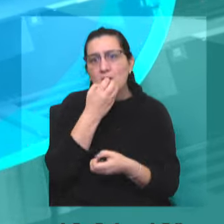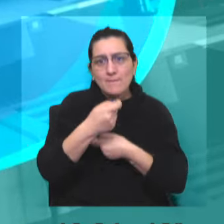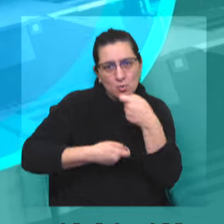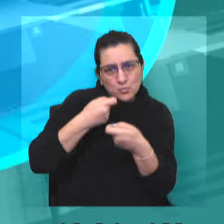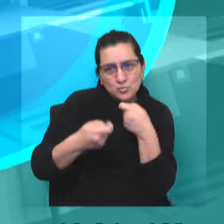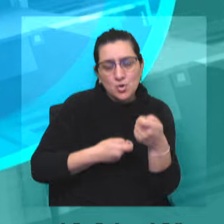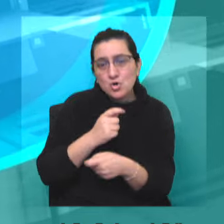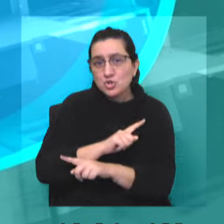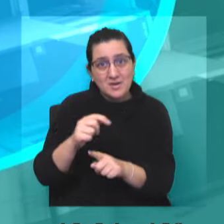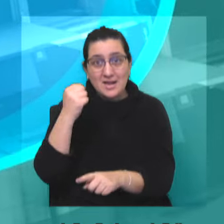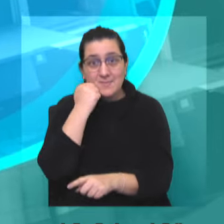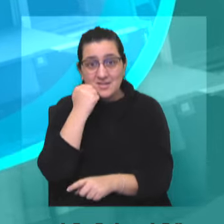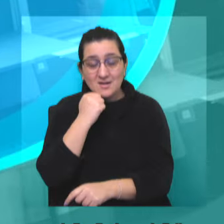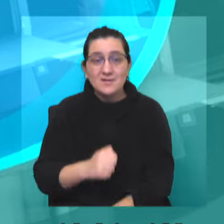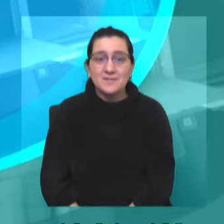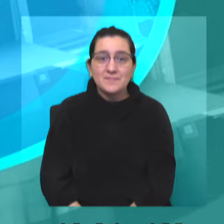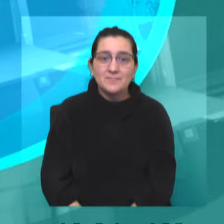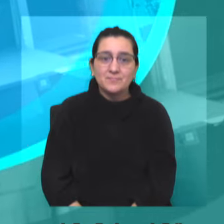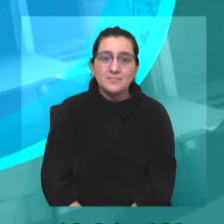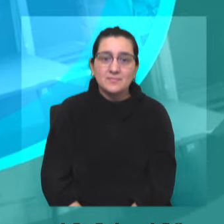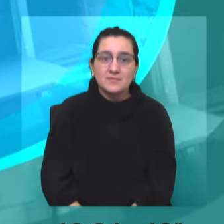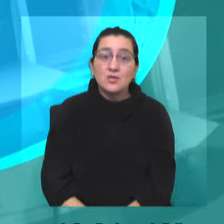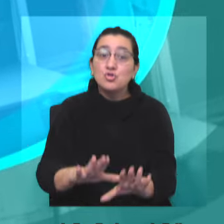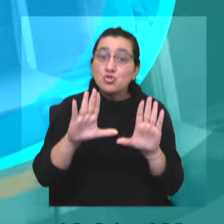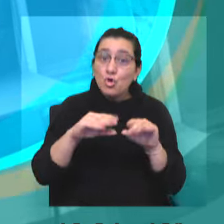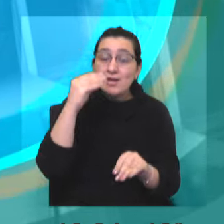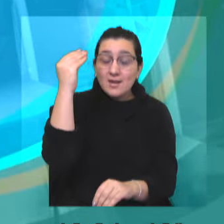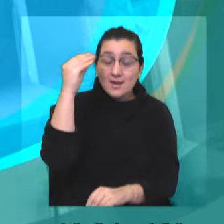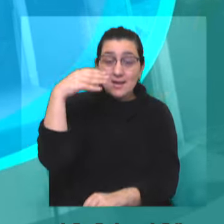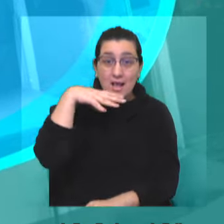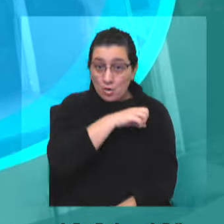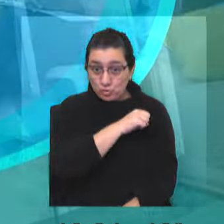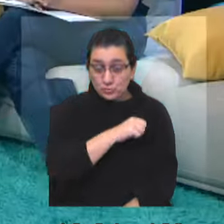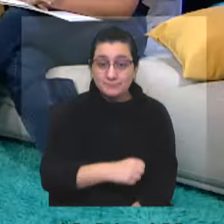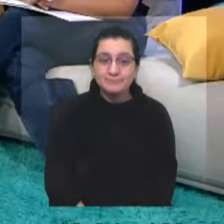a arrepentir. En principio agosto. Muy bien. Sí, en principio todo agosto. Todo agosto. Maravilla, gracias.